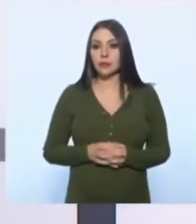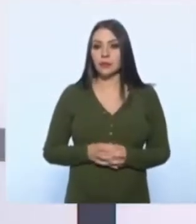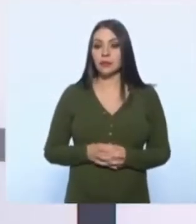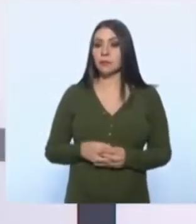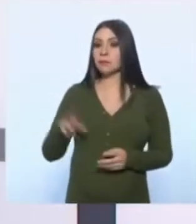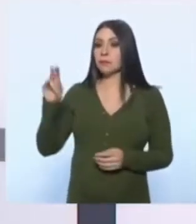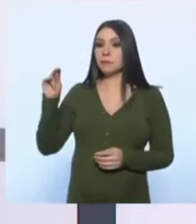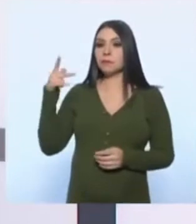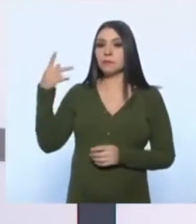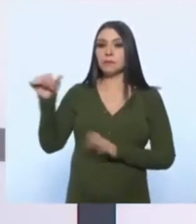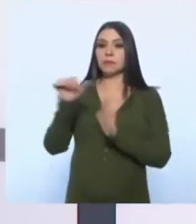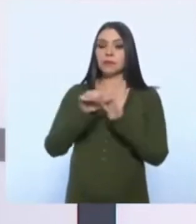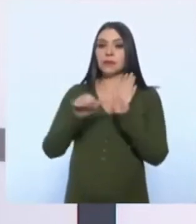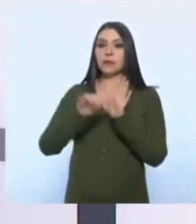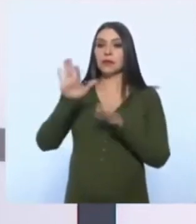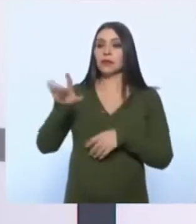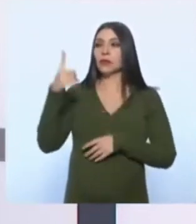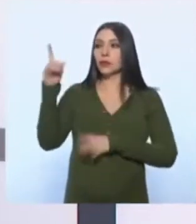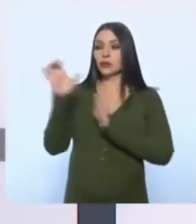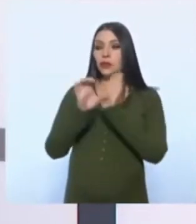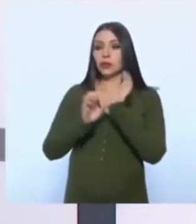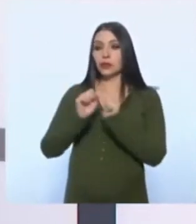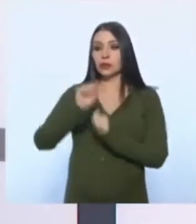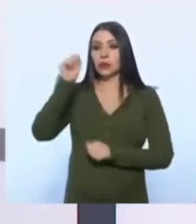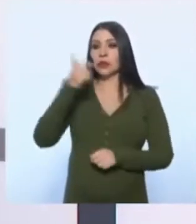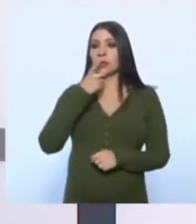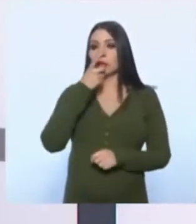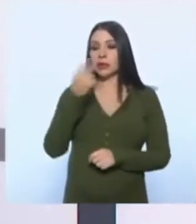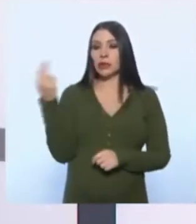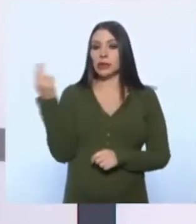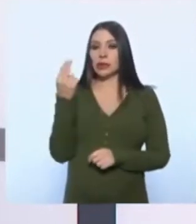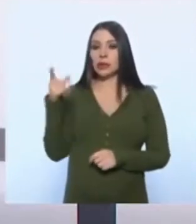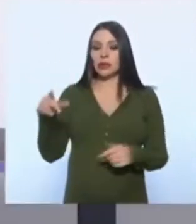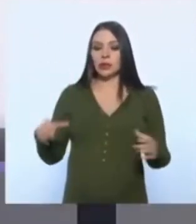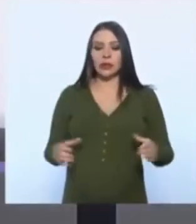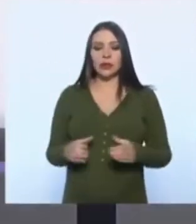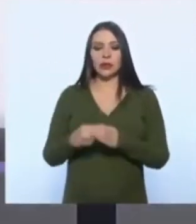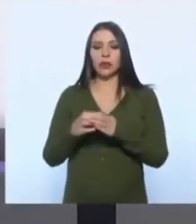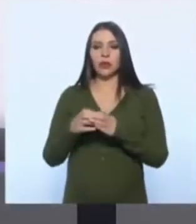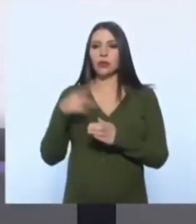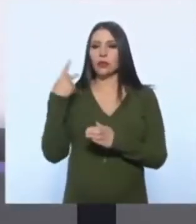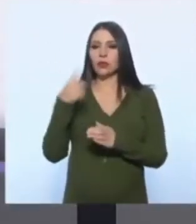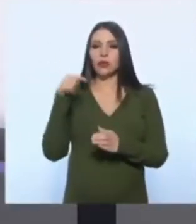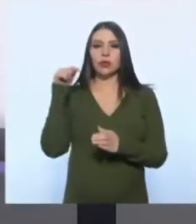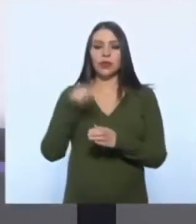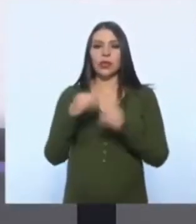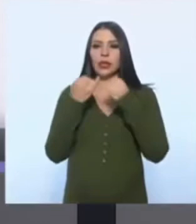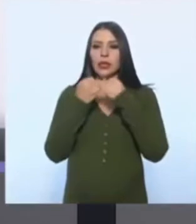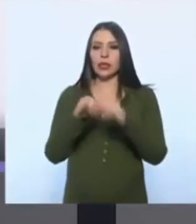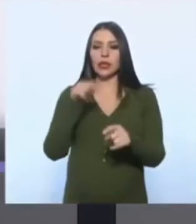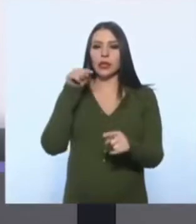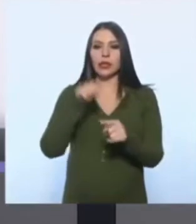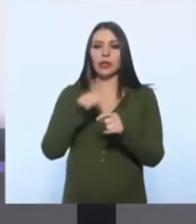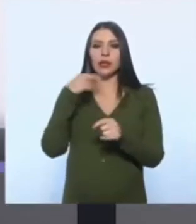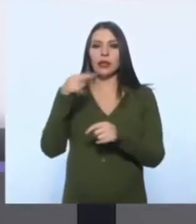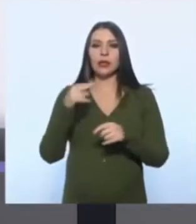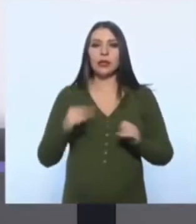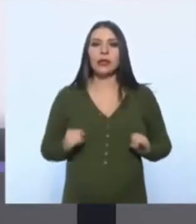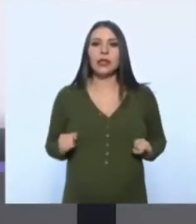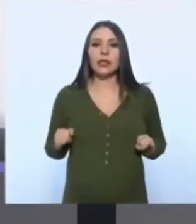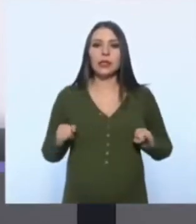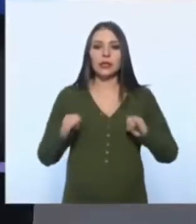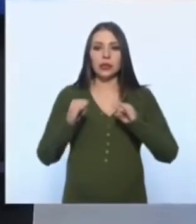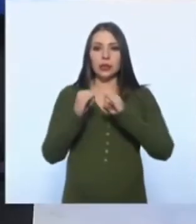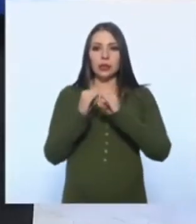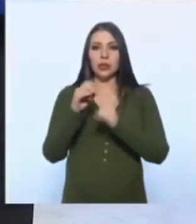de la Constitución de la Ciudad de México marca que se tiene que hacer un órgano autónomo que será llamado Instituto de la Defensoría Pública. Un instituto,